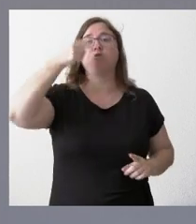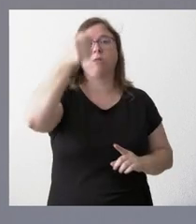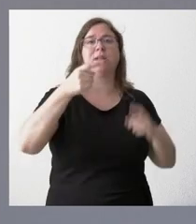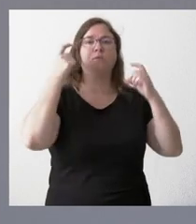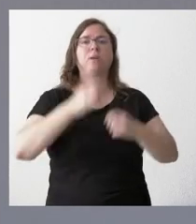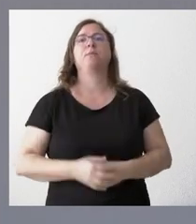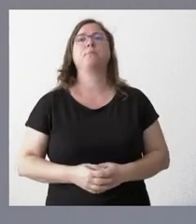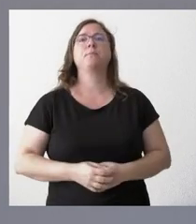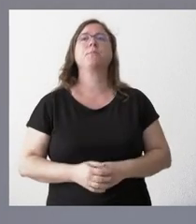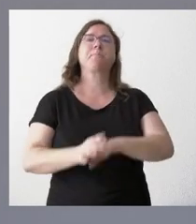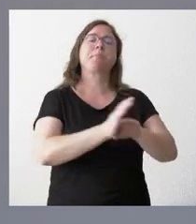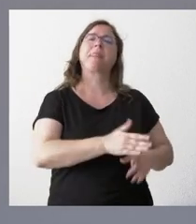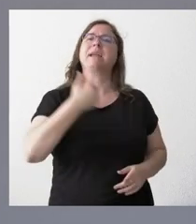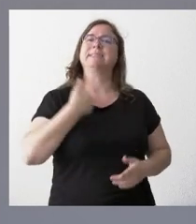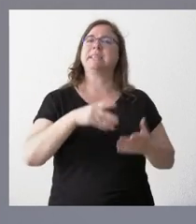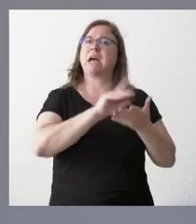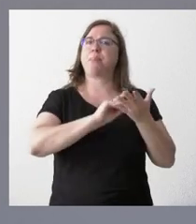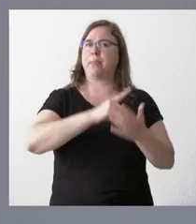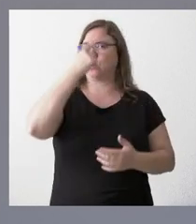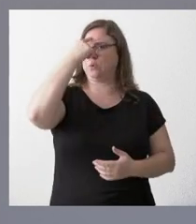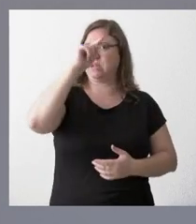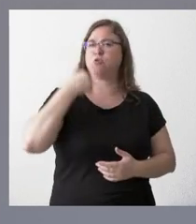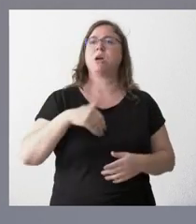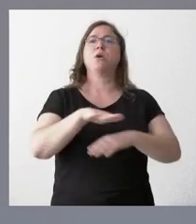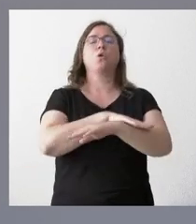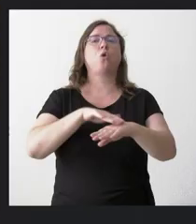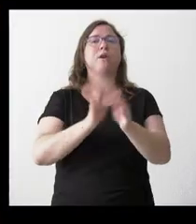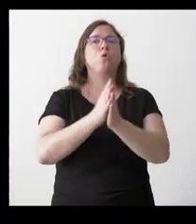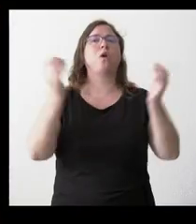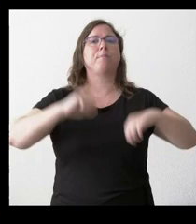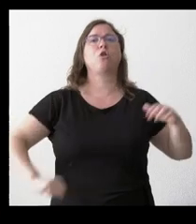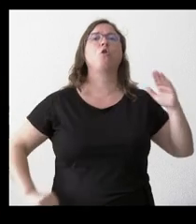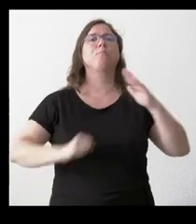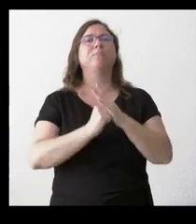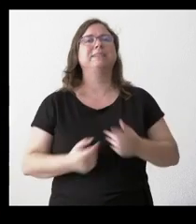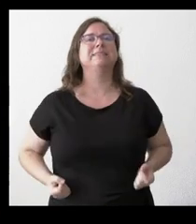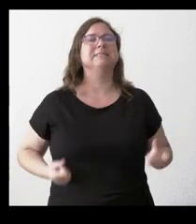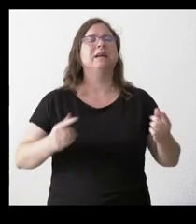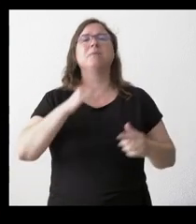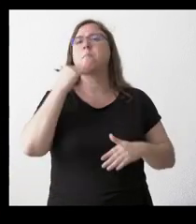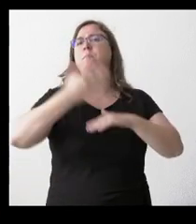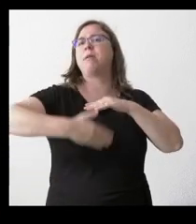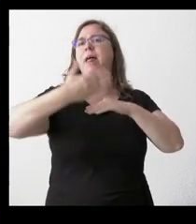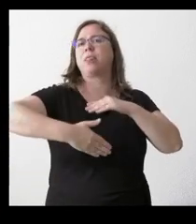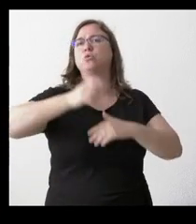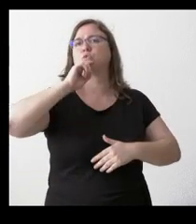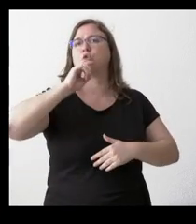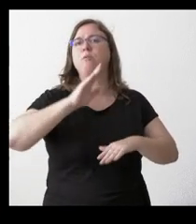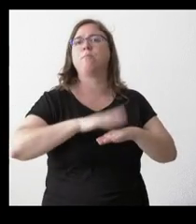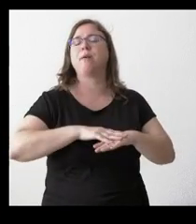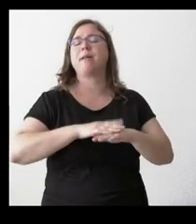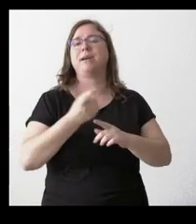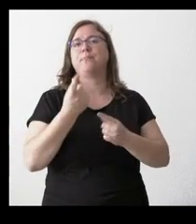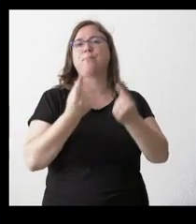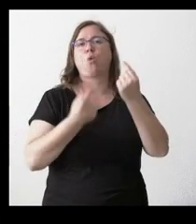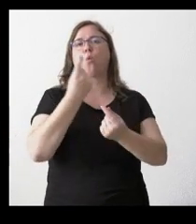una vez ya conocidos estos datos y después de que el Gobierno también haya aprobado ya el techo de gasto, no sé qué plazos barajan para las cuentas autonómicas. Creo